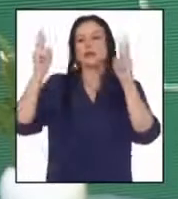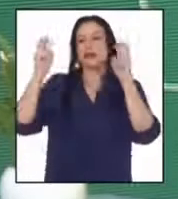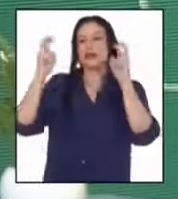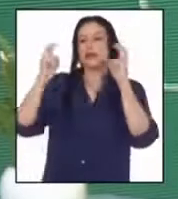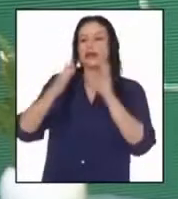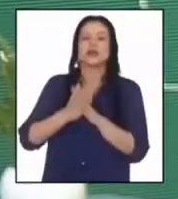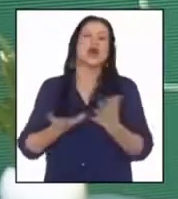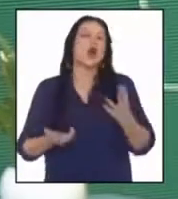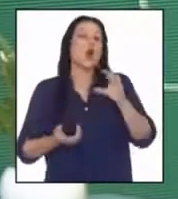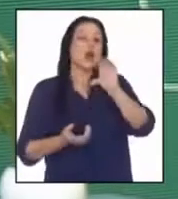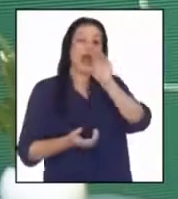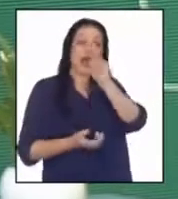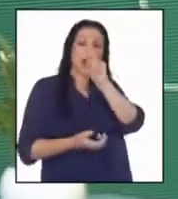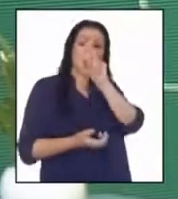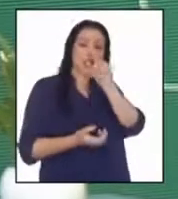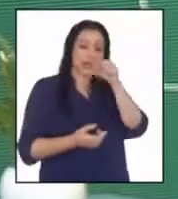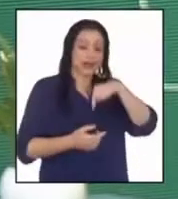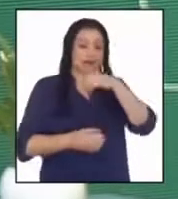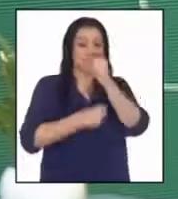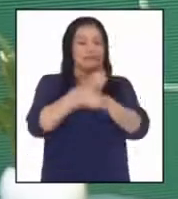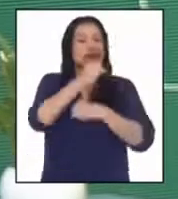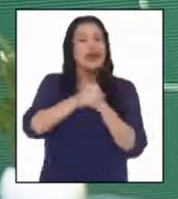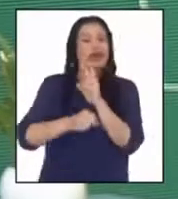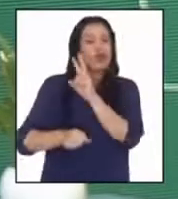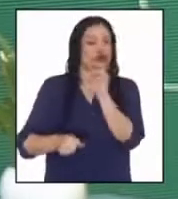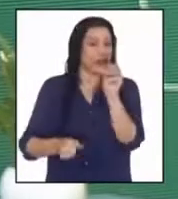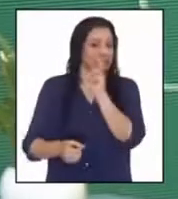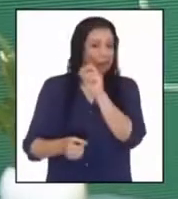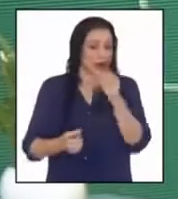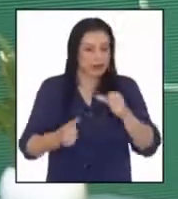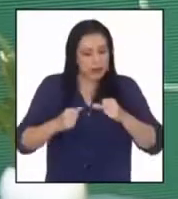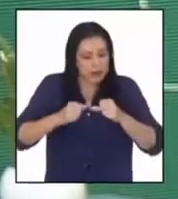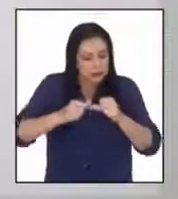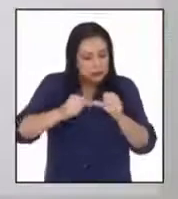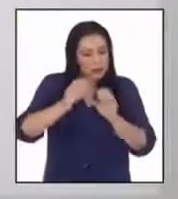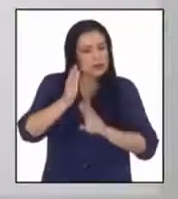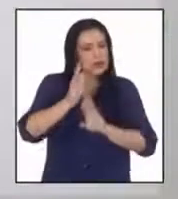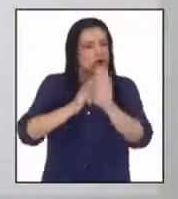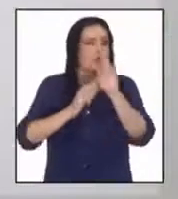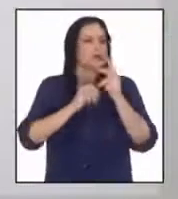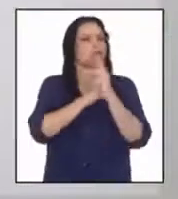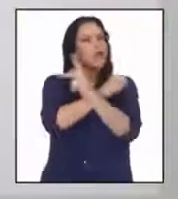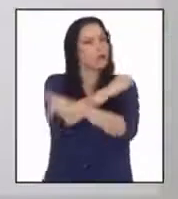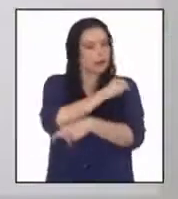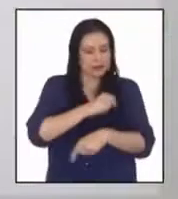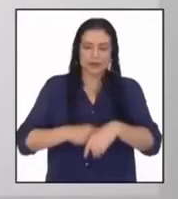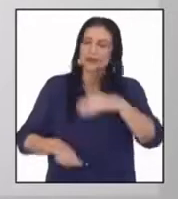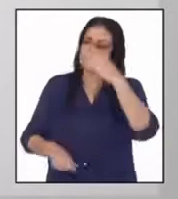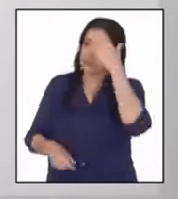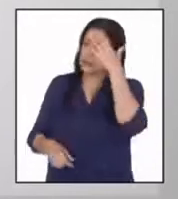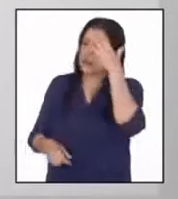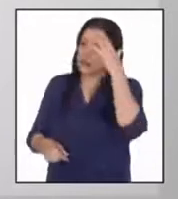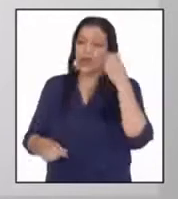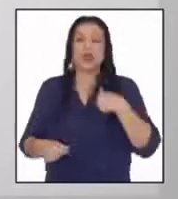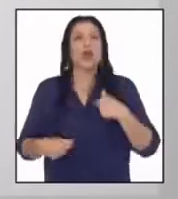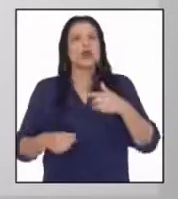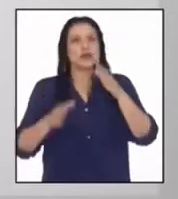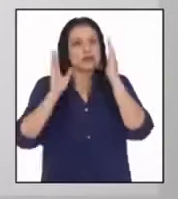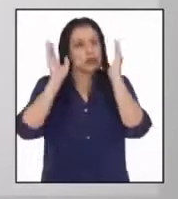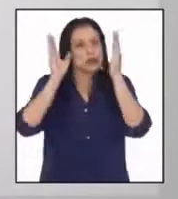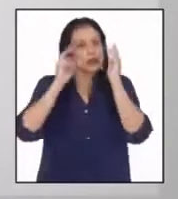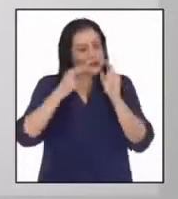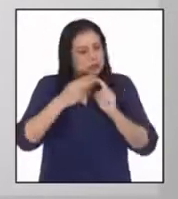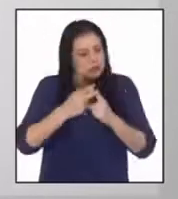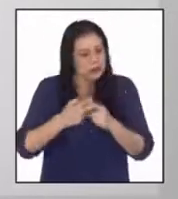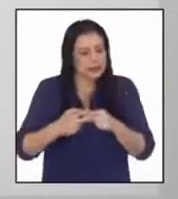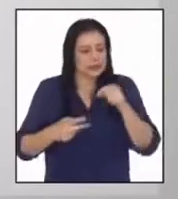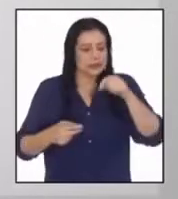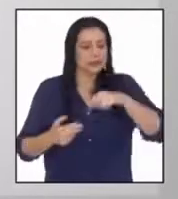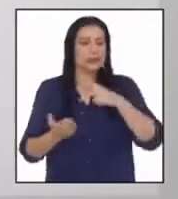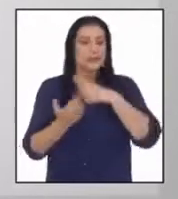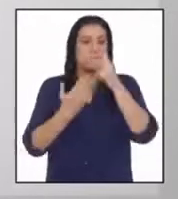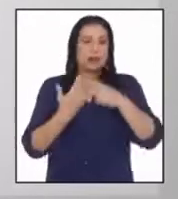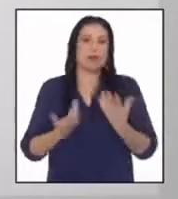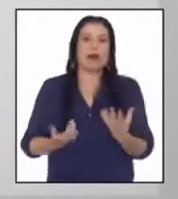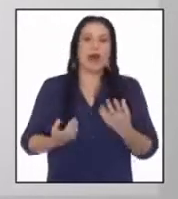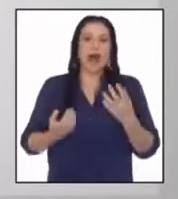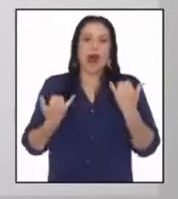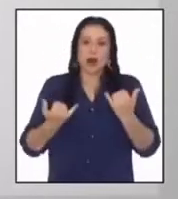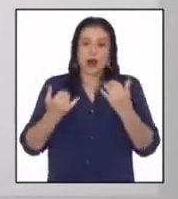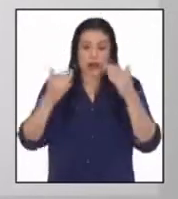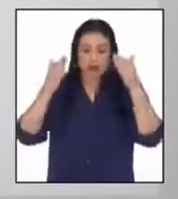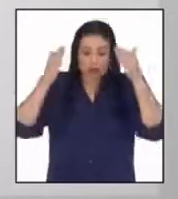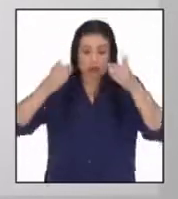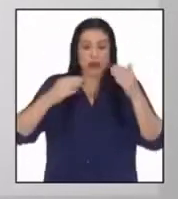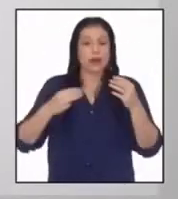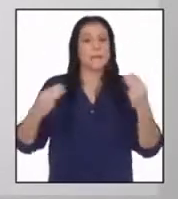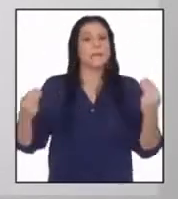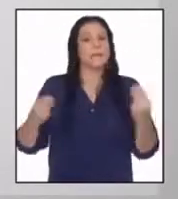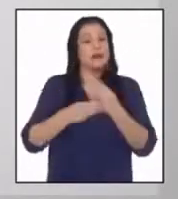Una crónica del 2020 para seguir desarrollándonos como país. Lo sé, estuve atenta al inicio del programa. Desde Matemática